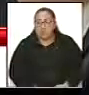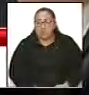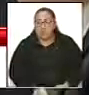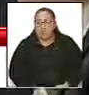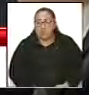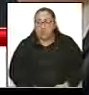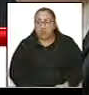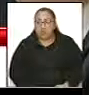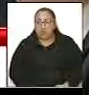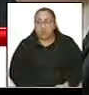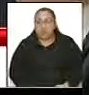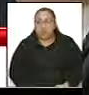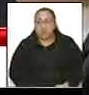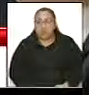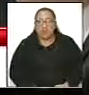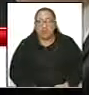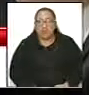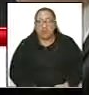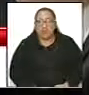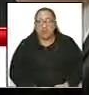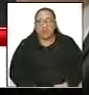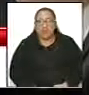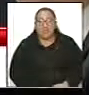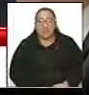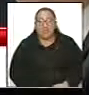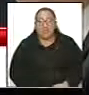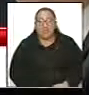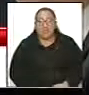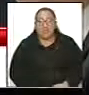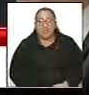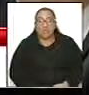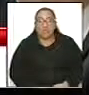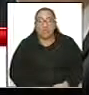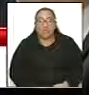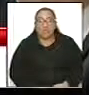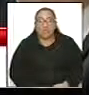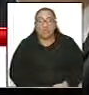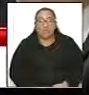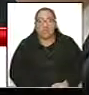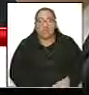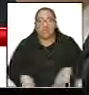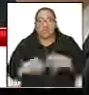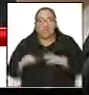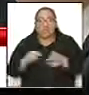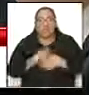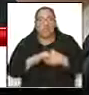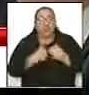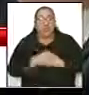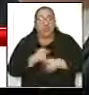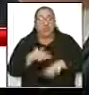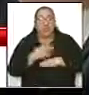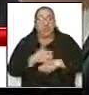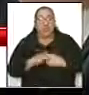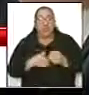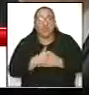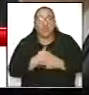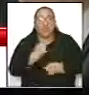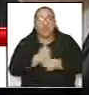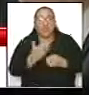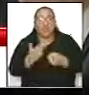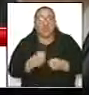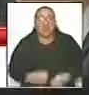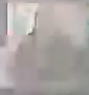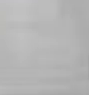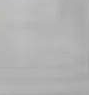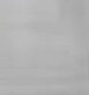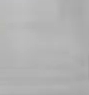y desarrolló el sistema. Obviamente se evaluó en su momento las tecnologías, justamente era demasiado caro en su momento y aún siguen siendo caros